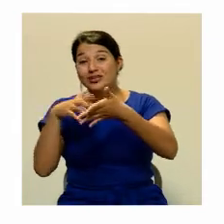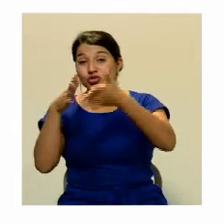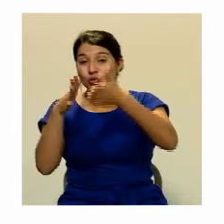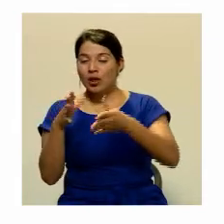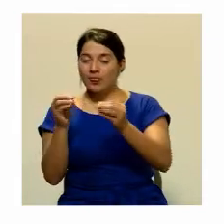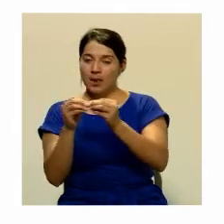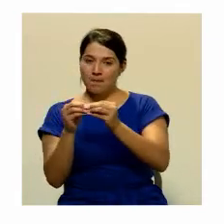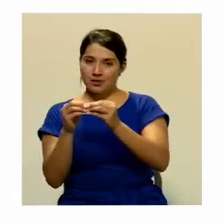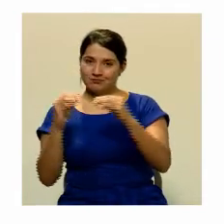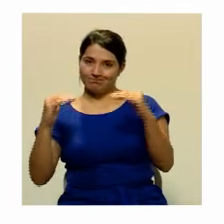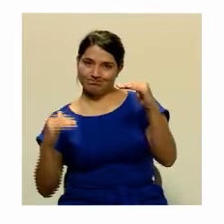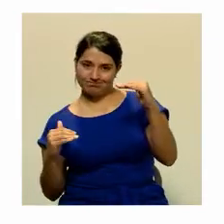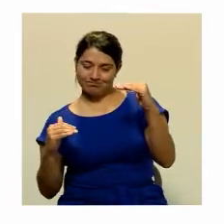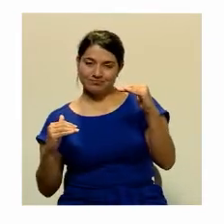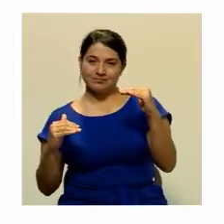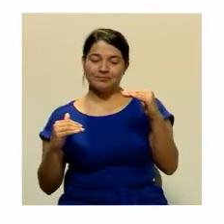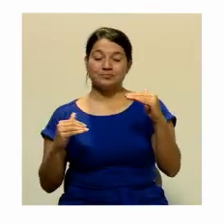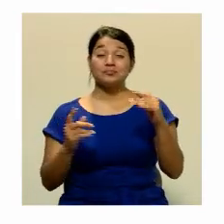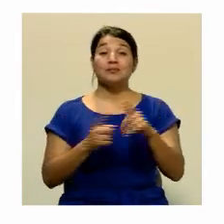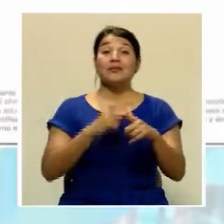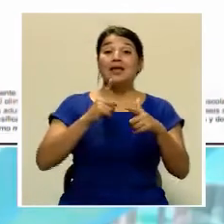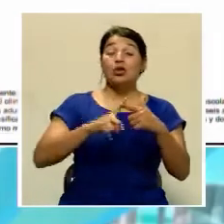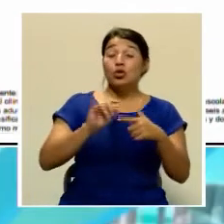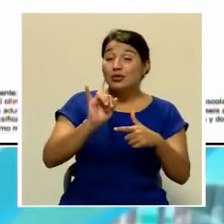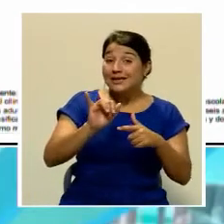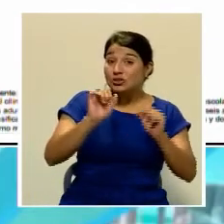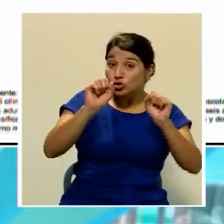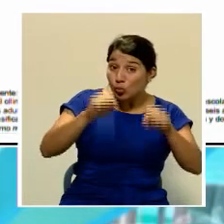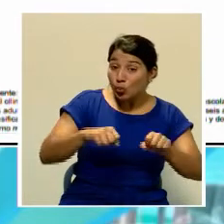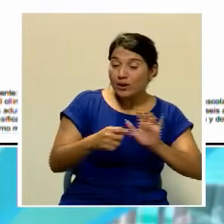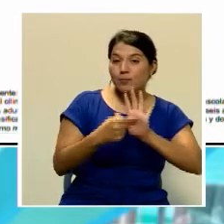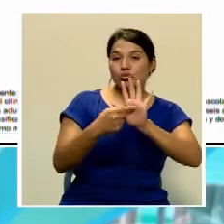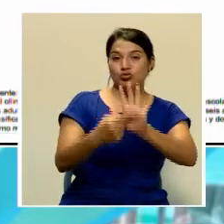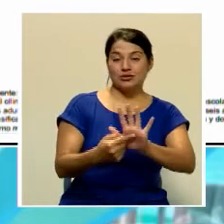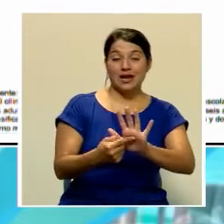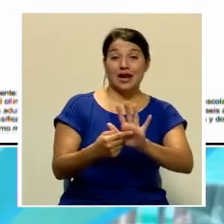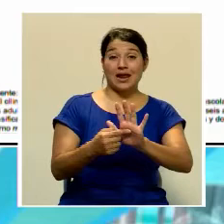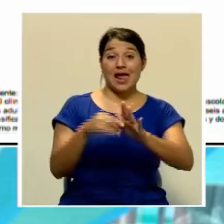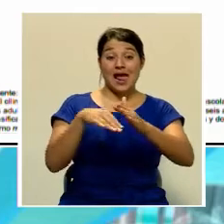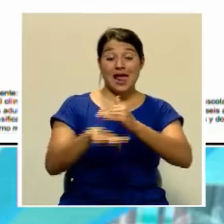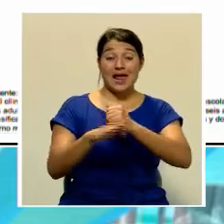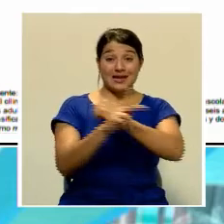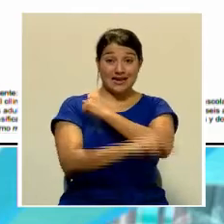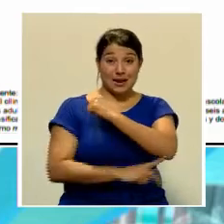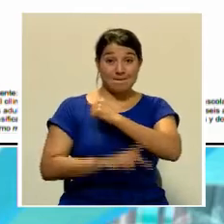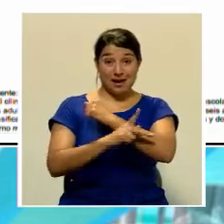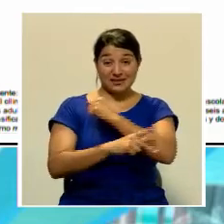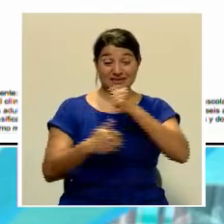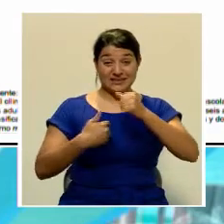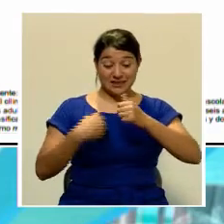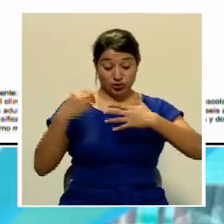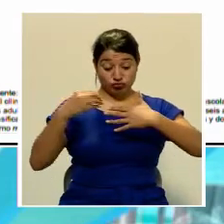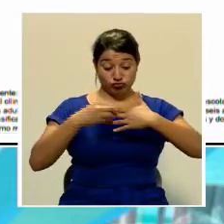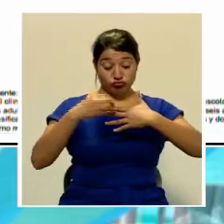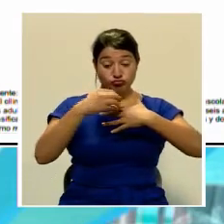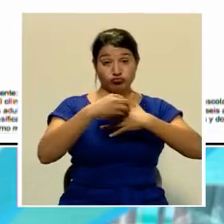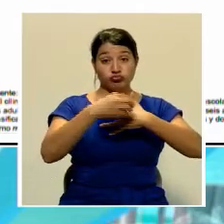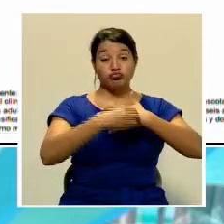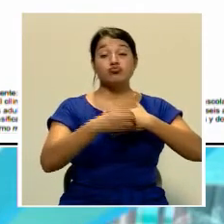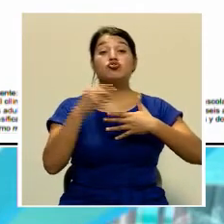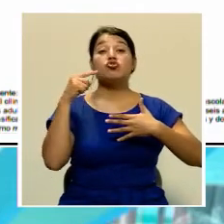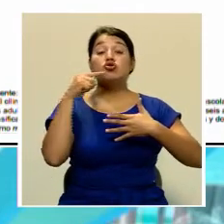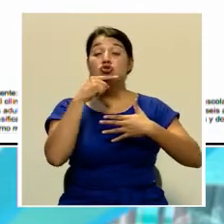evidencia es aquellas regiones del país en las que, estas que están marcadas en rojo, el clima educativo